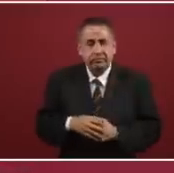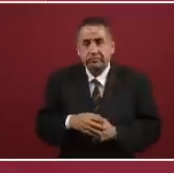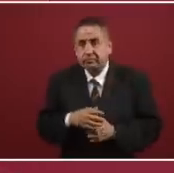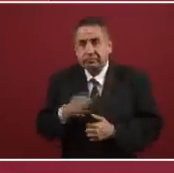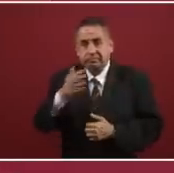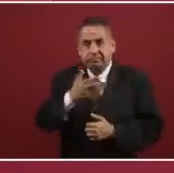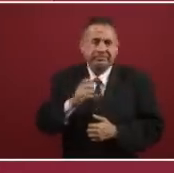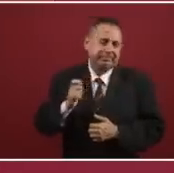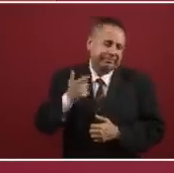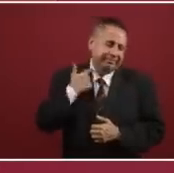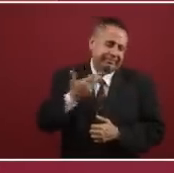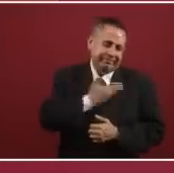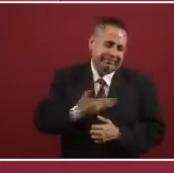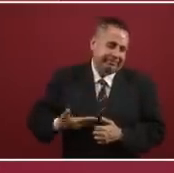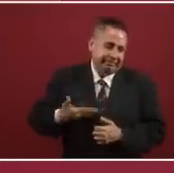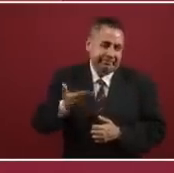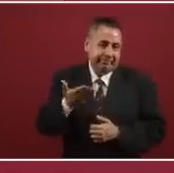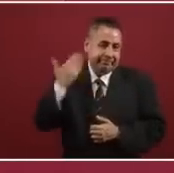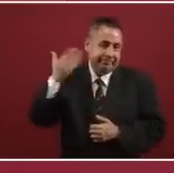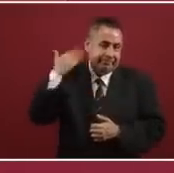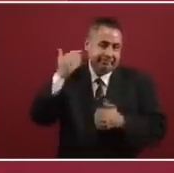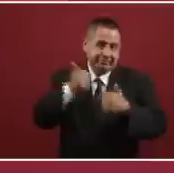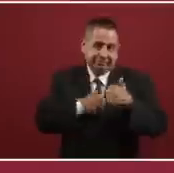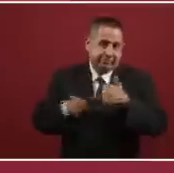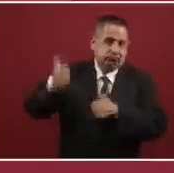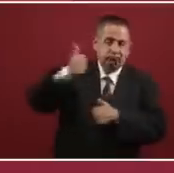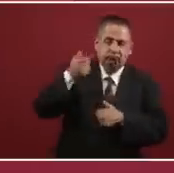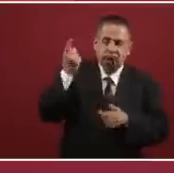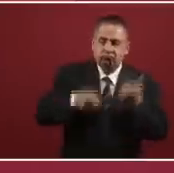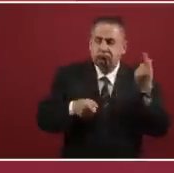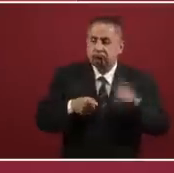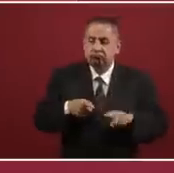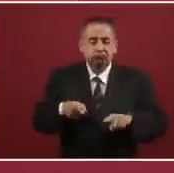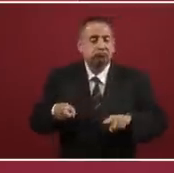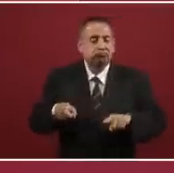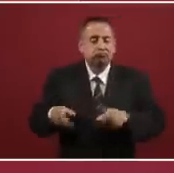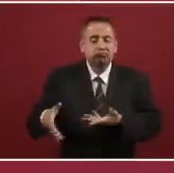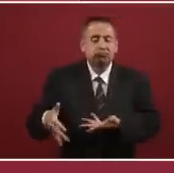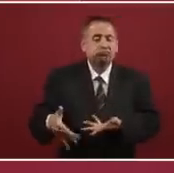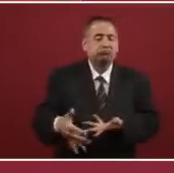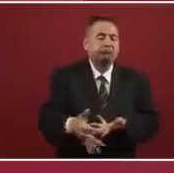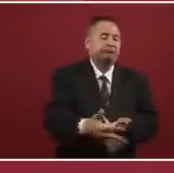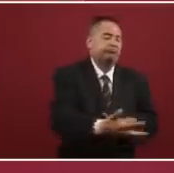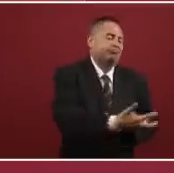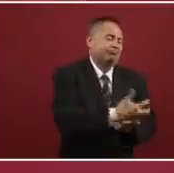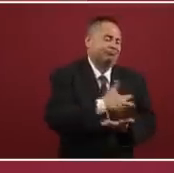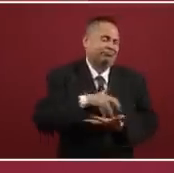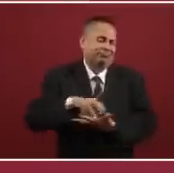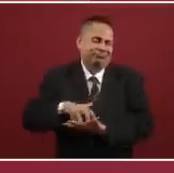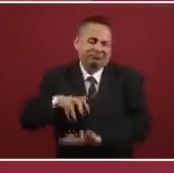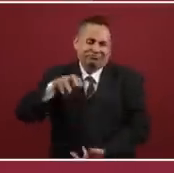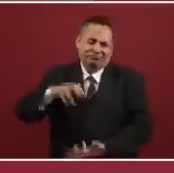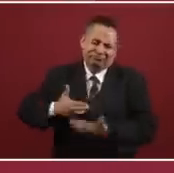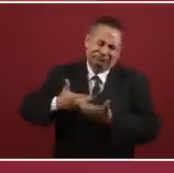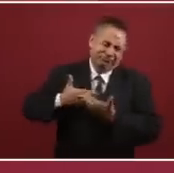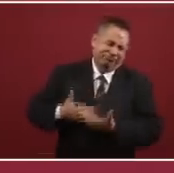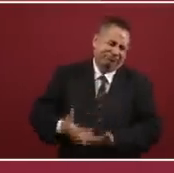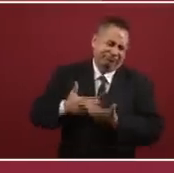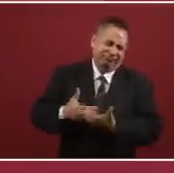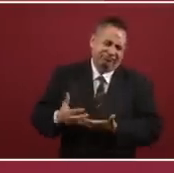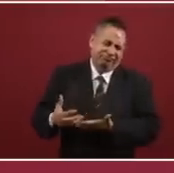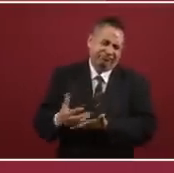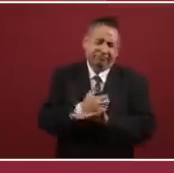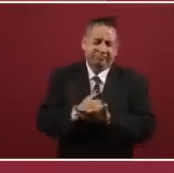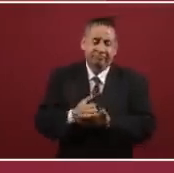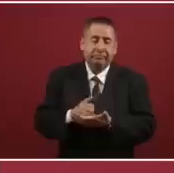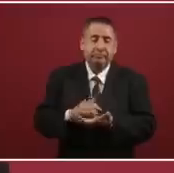arriba, y así se hicieron enormes fortunas al amparo del poder